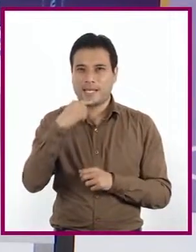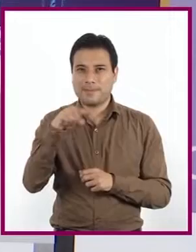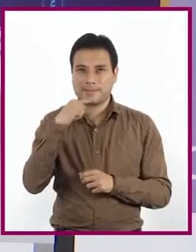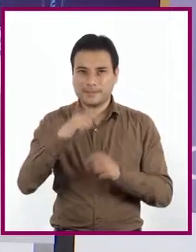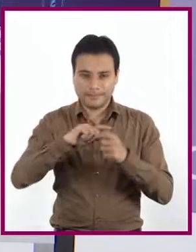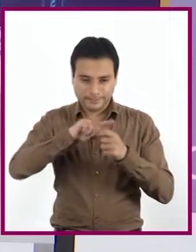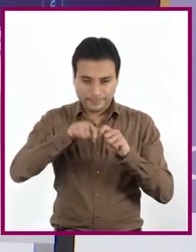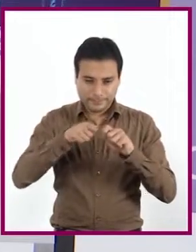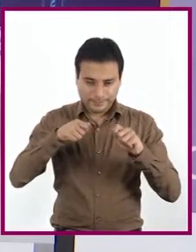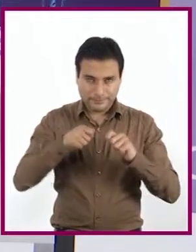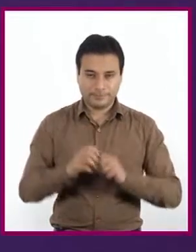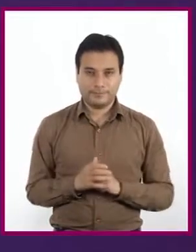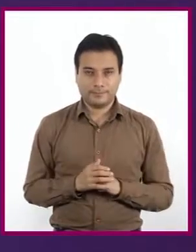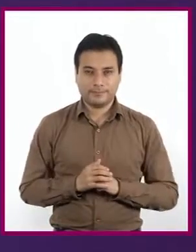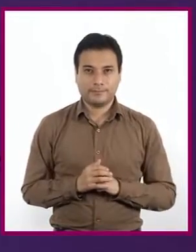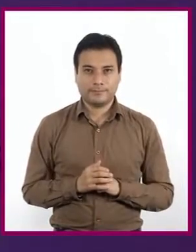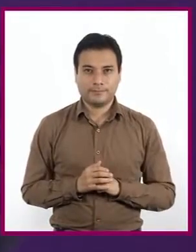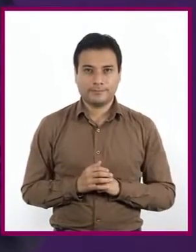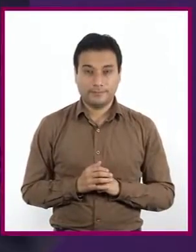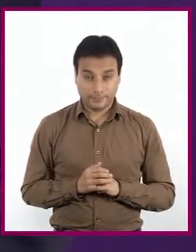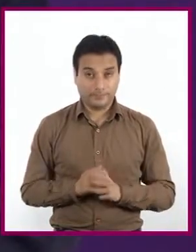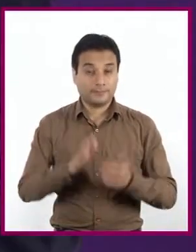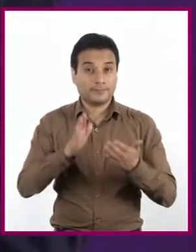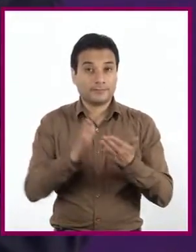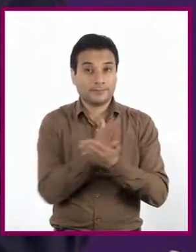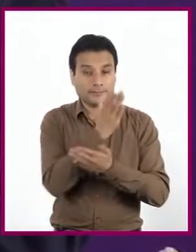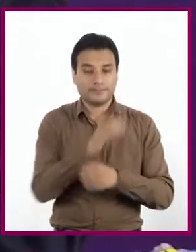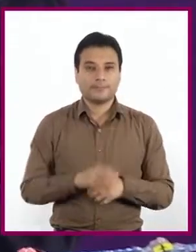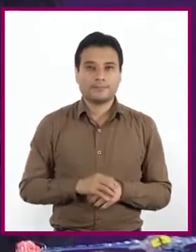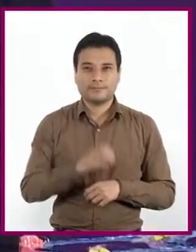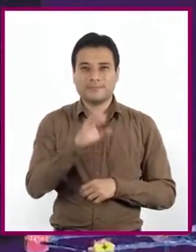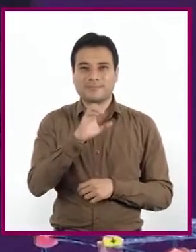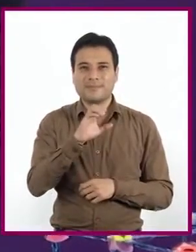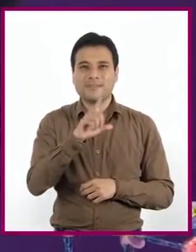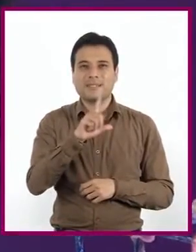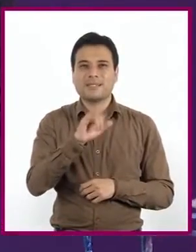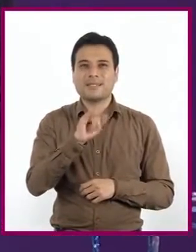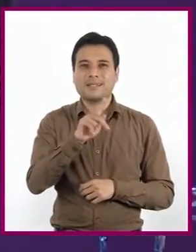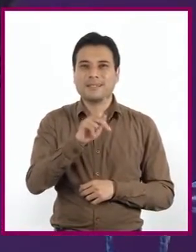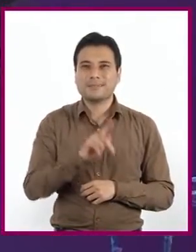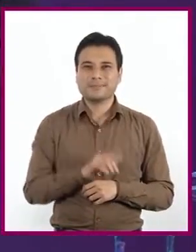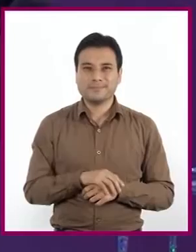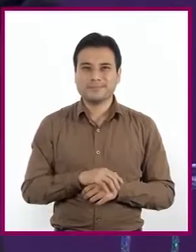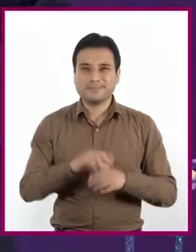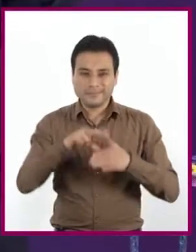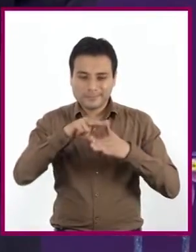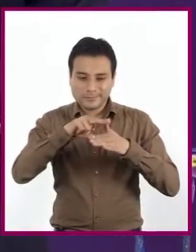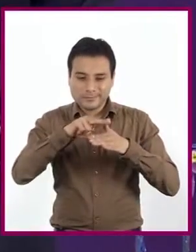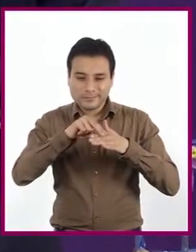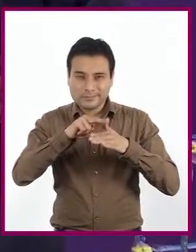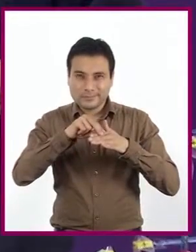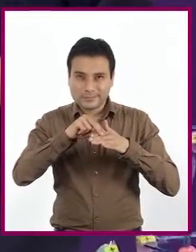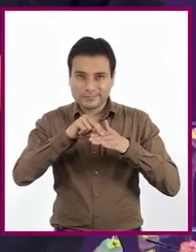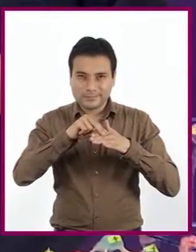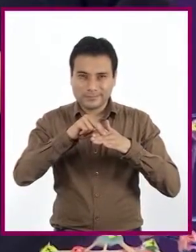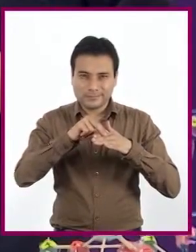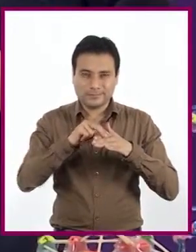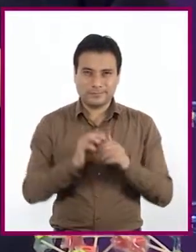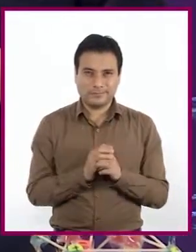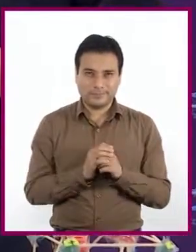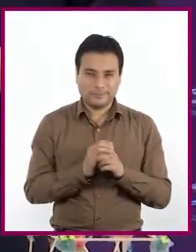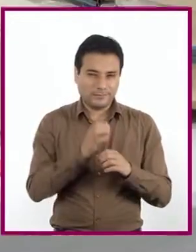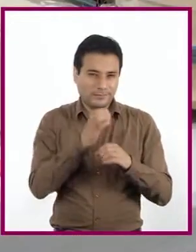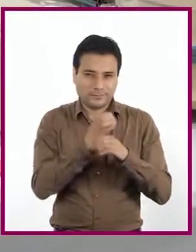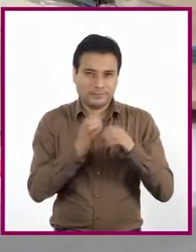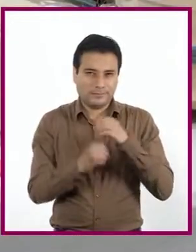Por el otro lado, atamos un clip a algo que le dé peso. Lo dejamos reposar para que se enfríe